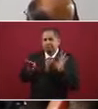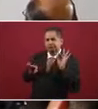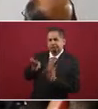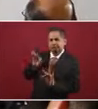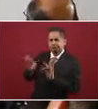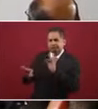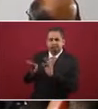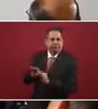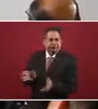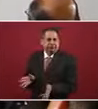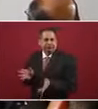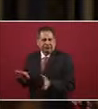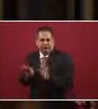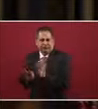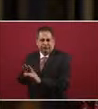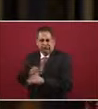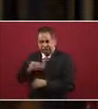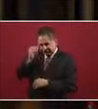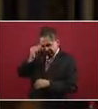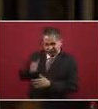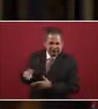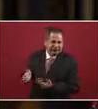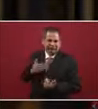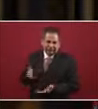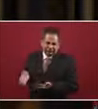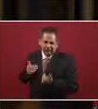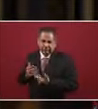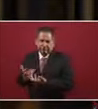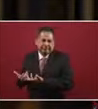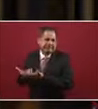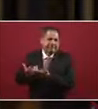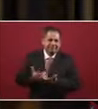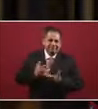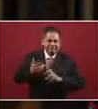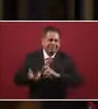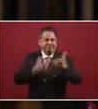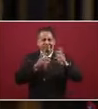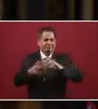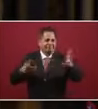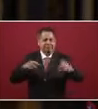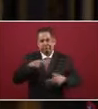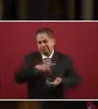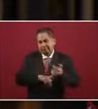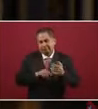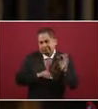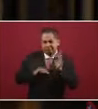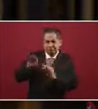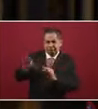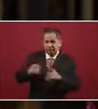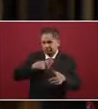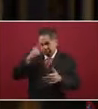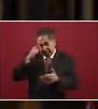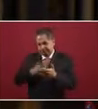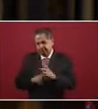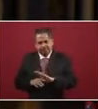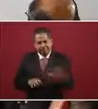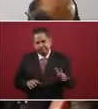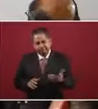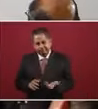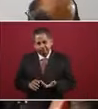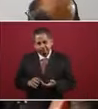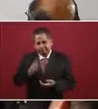está motivando para que suban, para que entren y para que sigan causando conflicto, que en lo personal considero, señor presidente, es